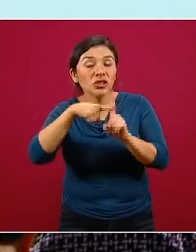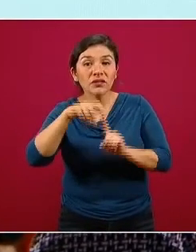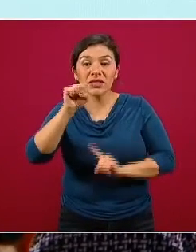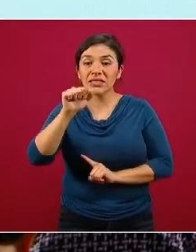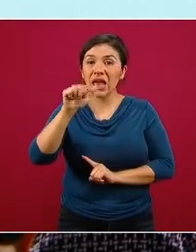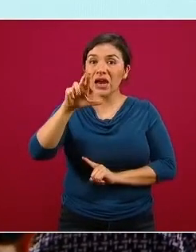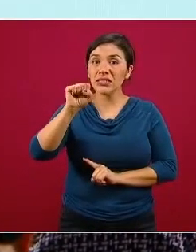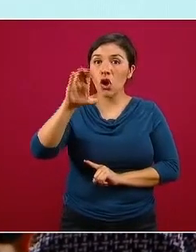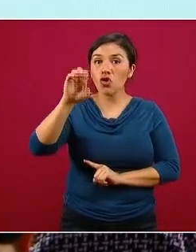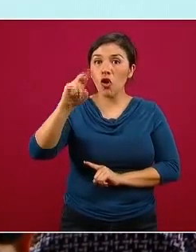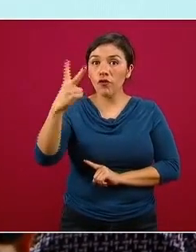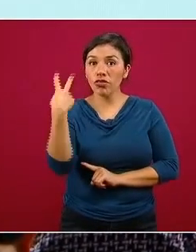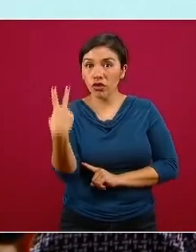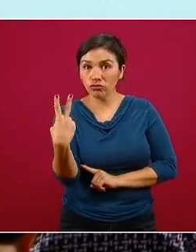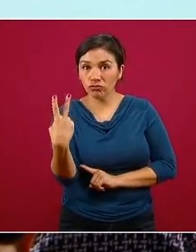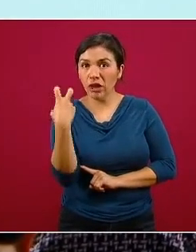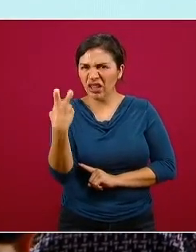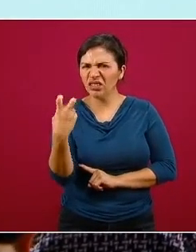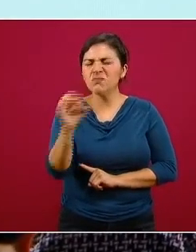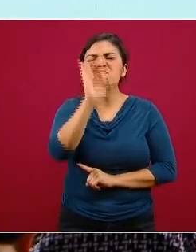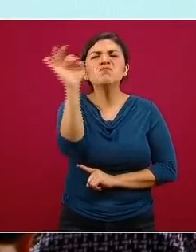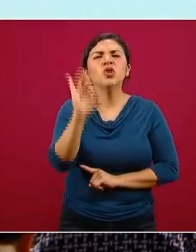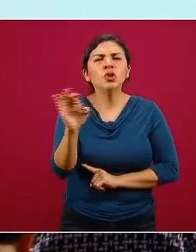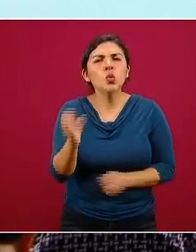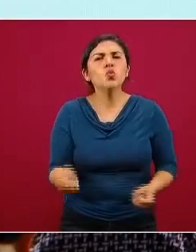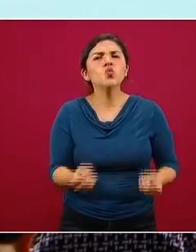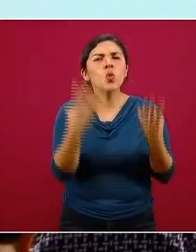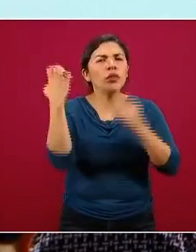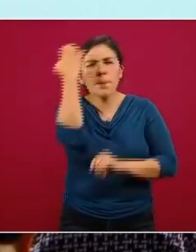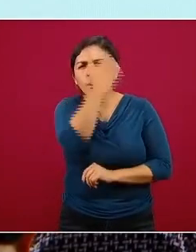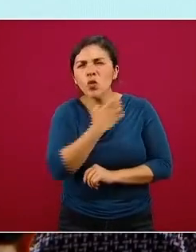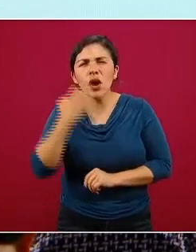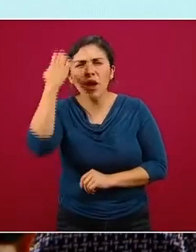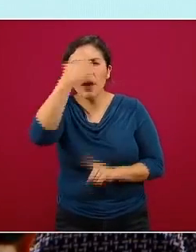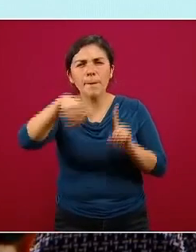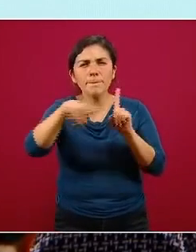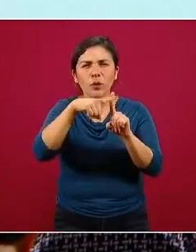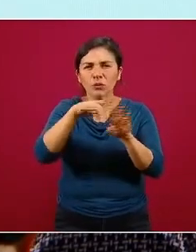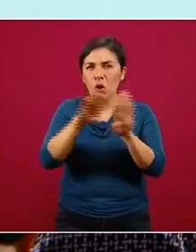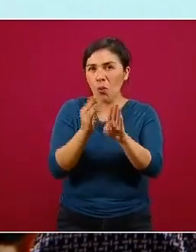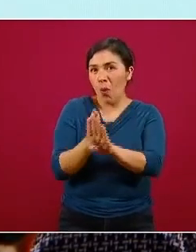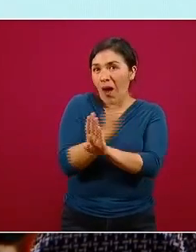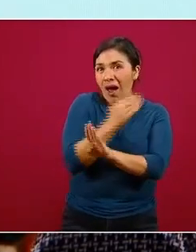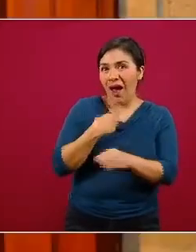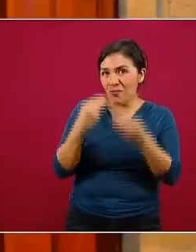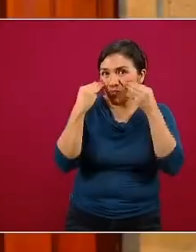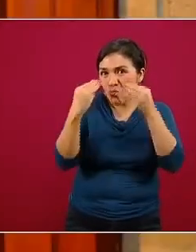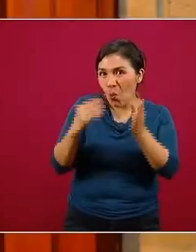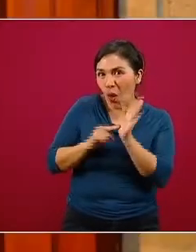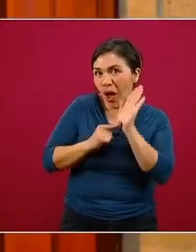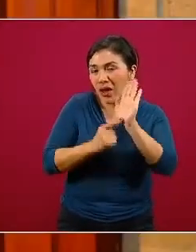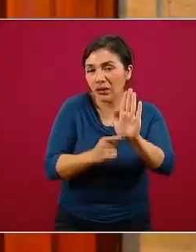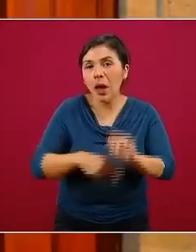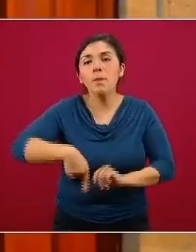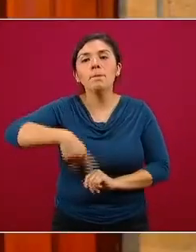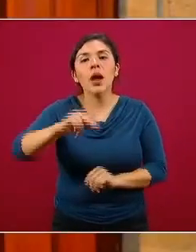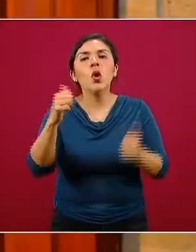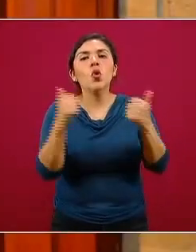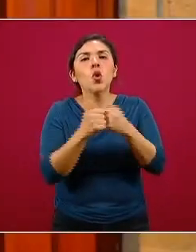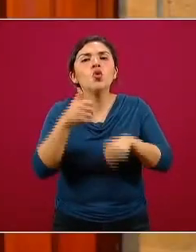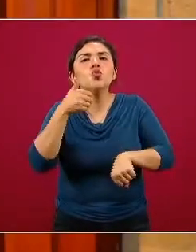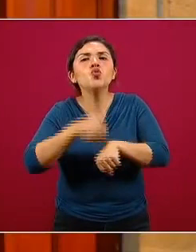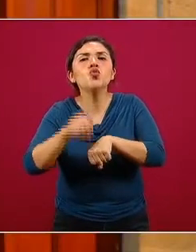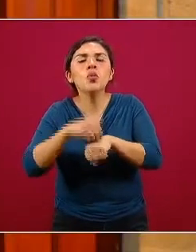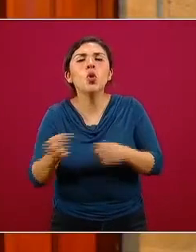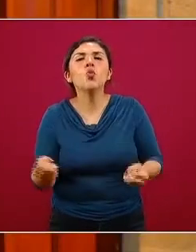SARS-CoV-2. Es este porcentaje de pruebas positivas que acaba de presentar el doctor José Luis Salomía, pero visto con el número